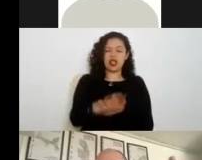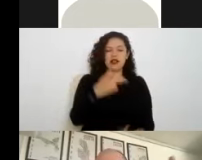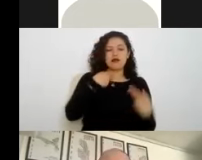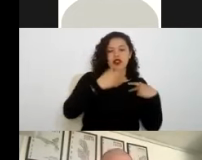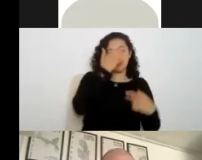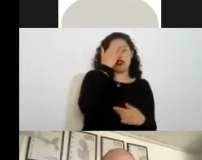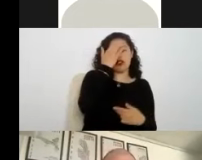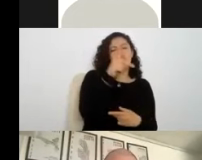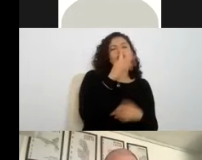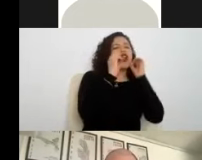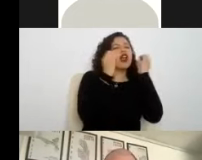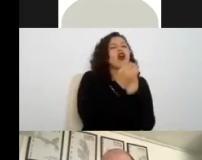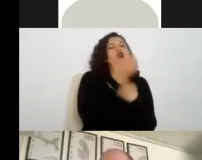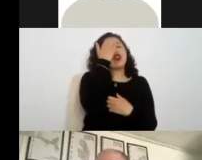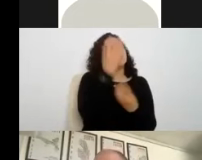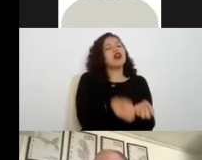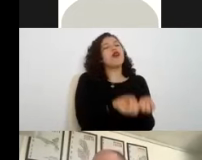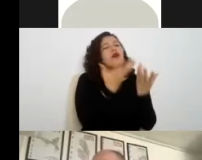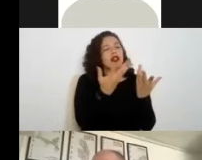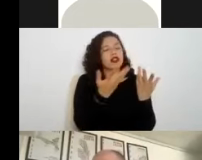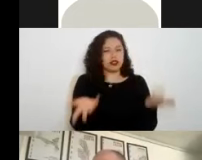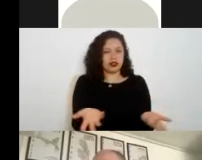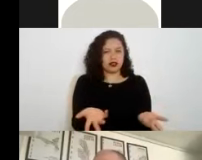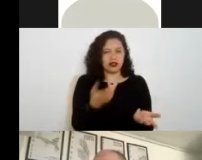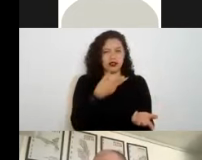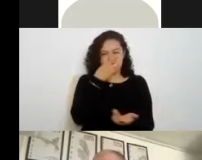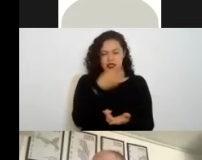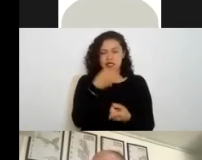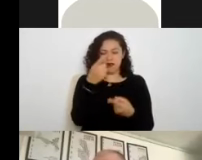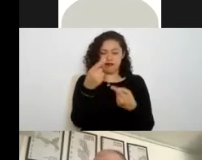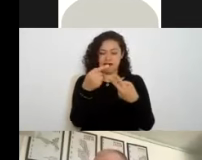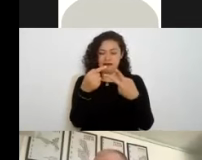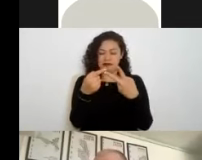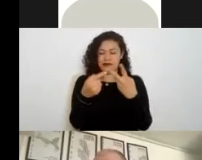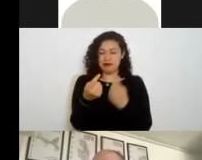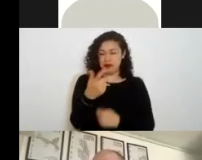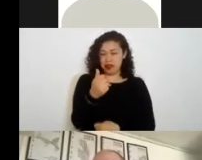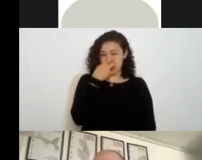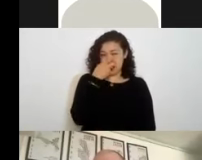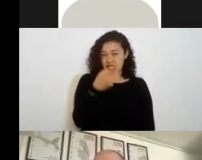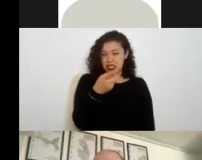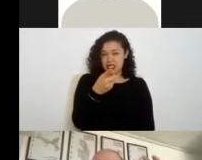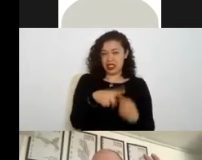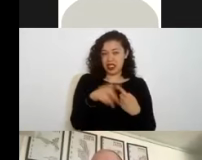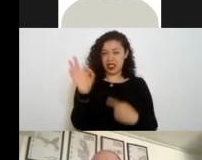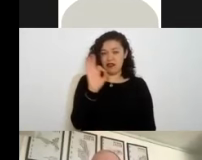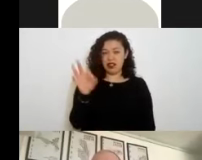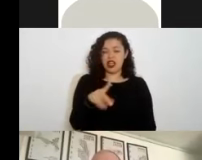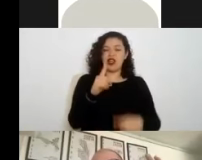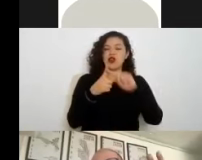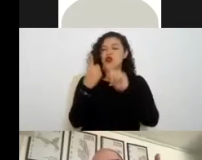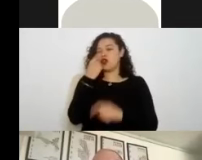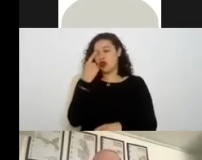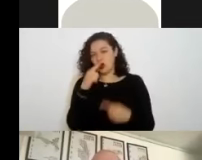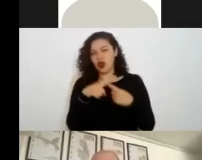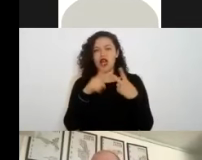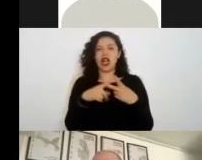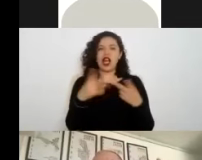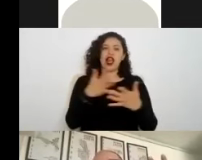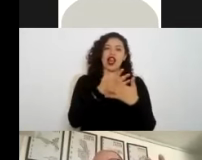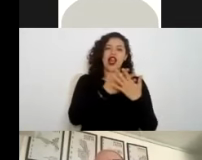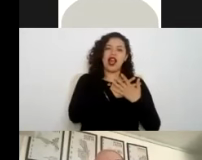cuántas organizaciones conoce. Te van a poder nombrar muy pocas. Y si te nombran, pues va a ser tal vez Cruz Roja o va a ser el Teletón o van